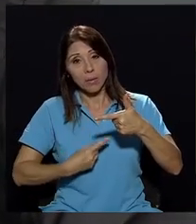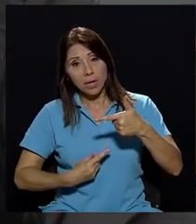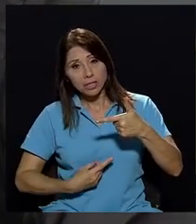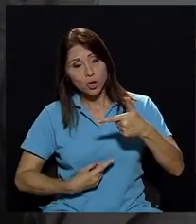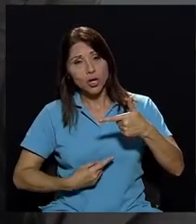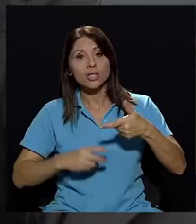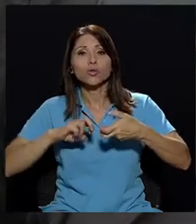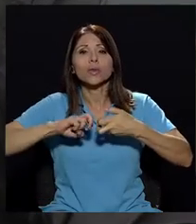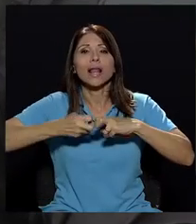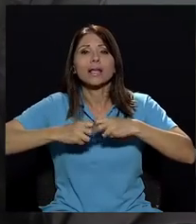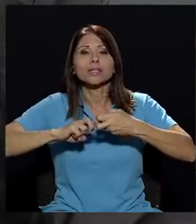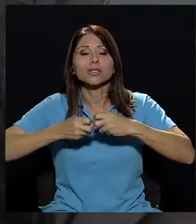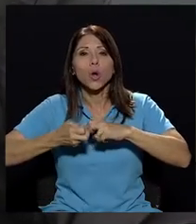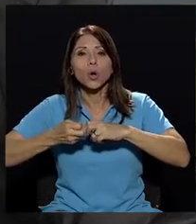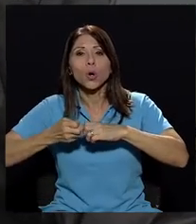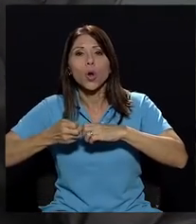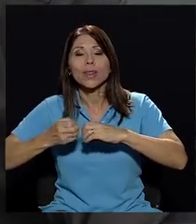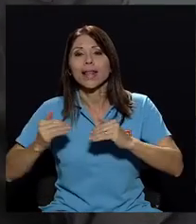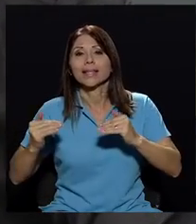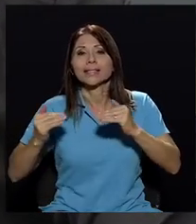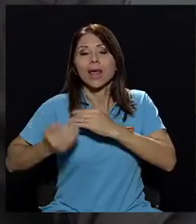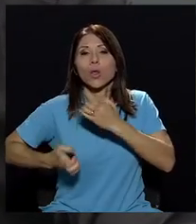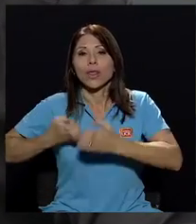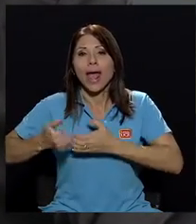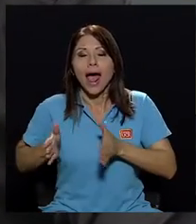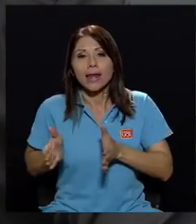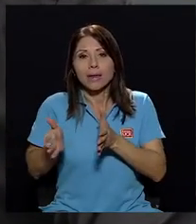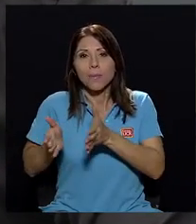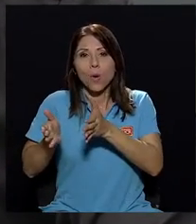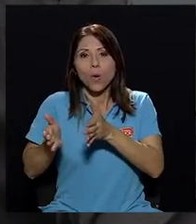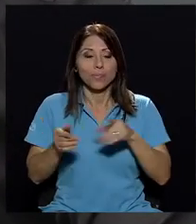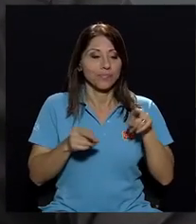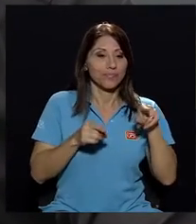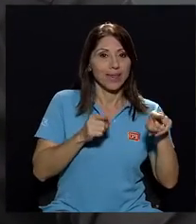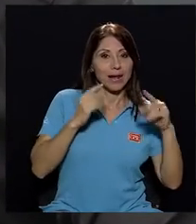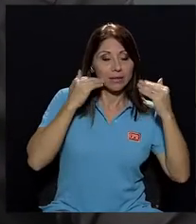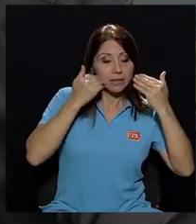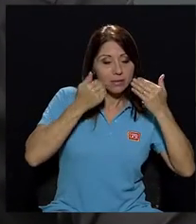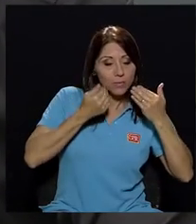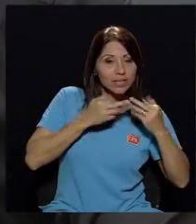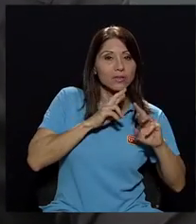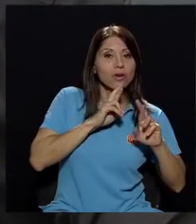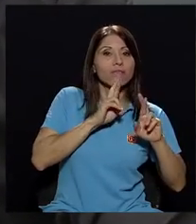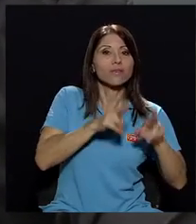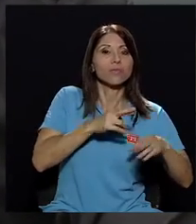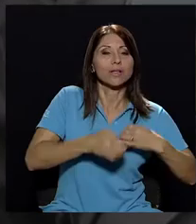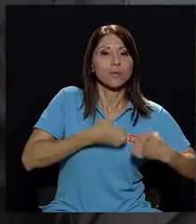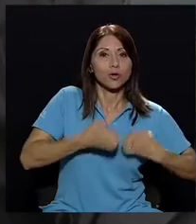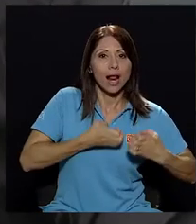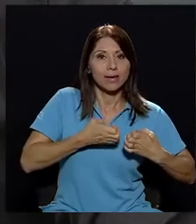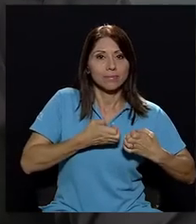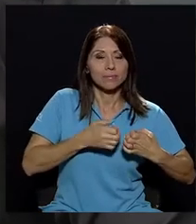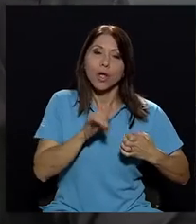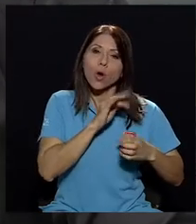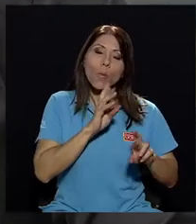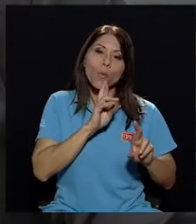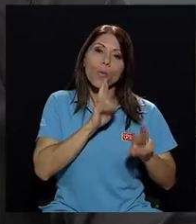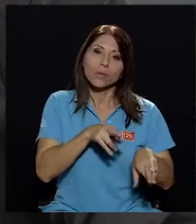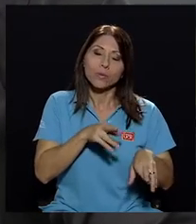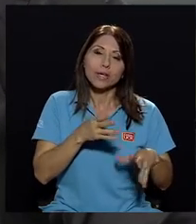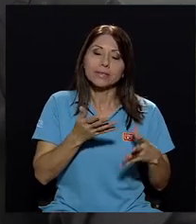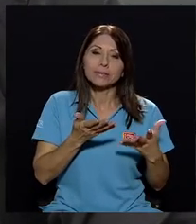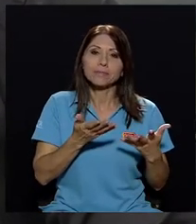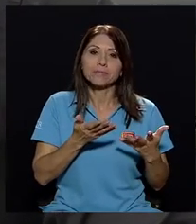trastorno del estado de ánimo. La tristeza es una respuesta emocional, y como respuesta emocional es algo que